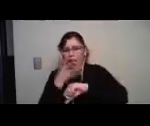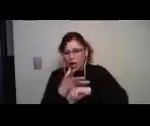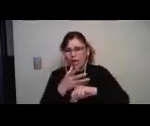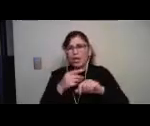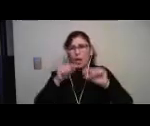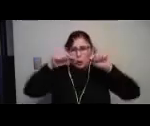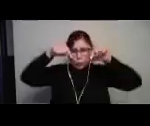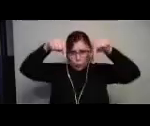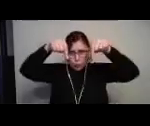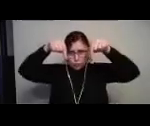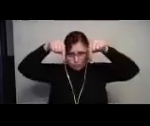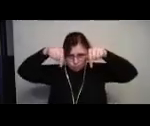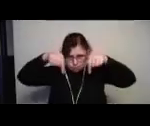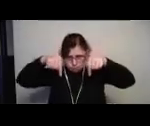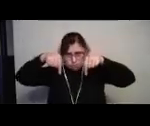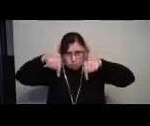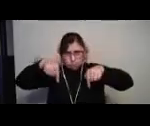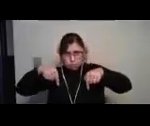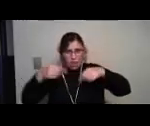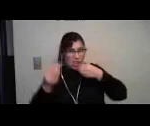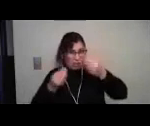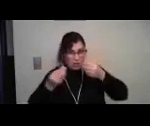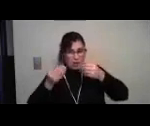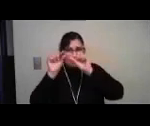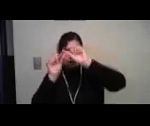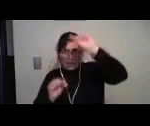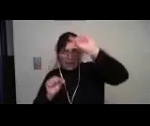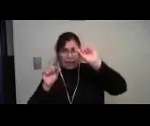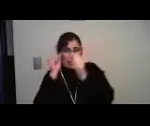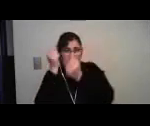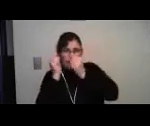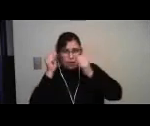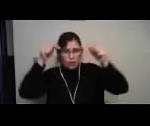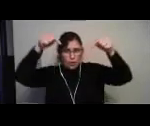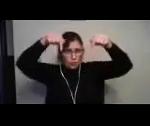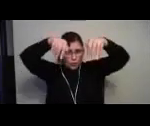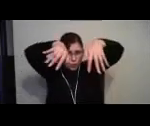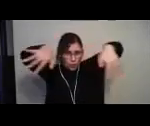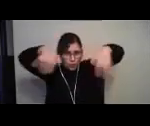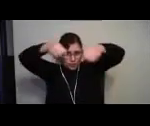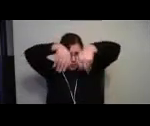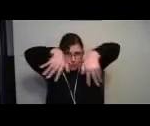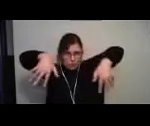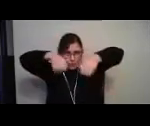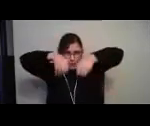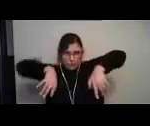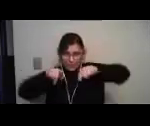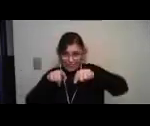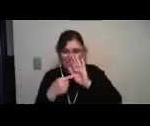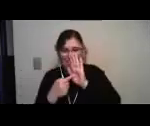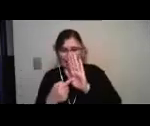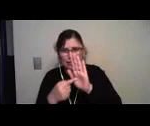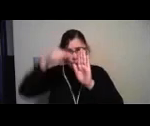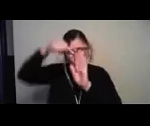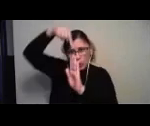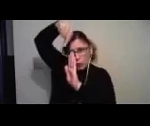agujero intervertebral por donde salen los nervios, ¿ya? Que es como se muestra acá, ¿ya? Entre cada